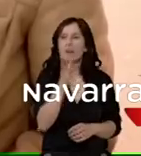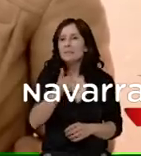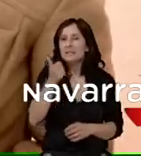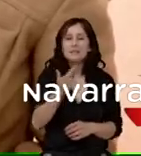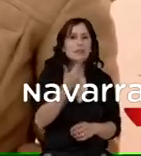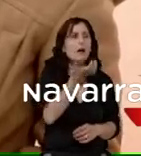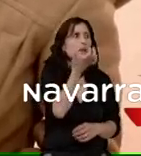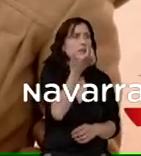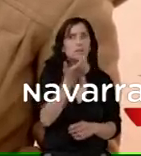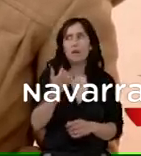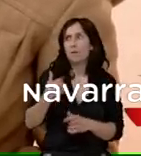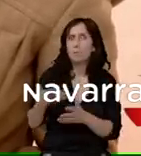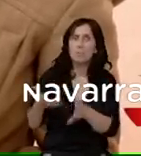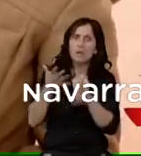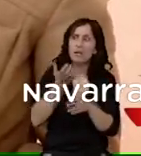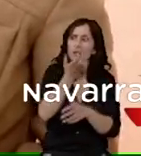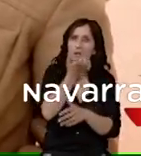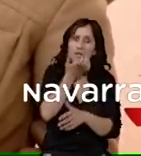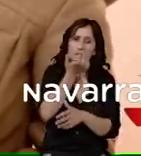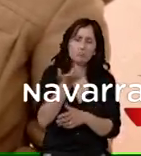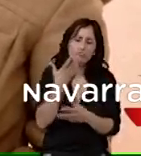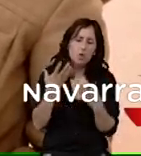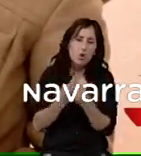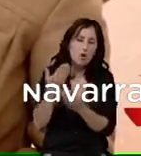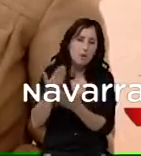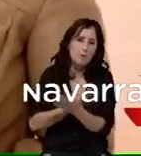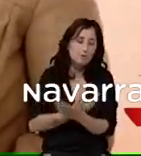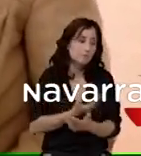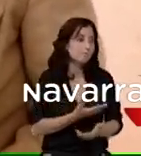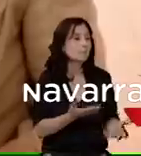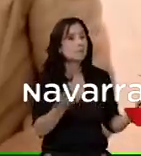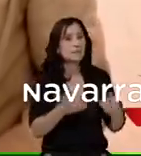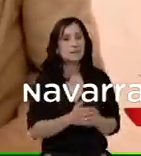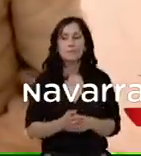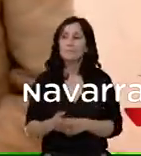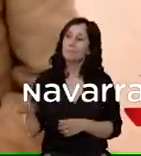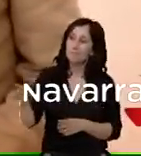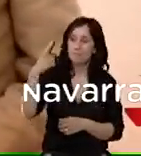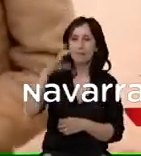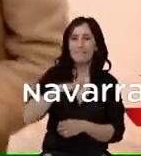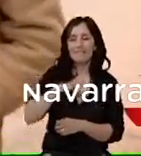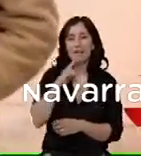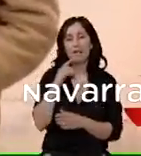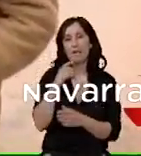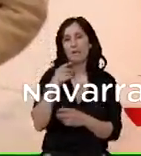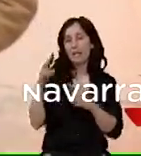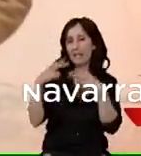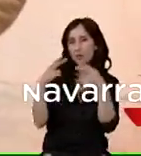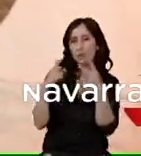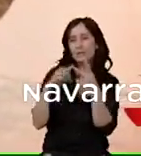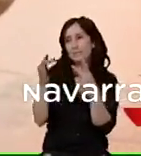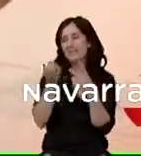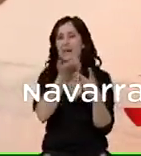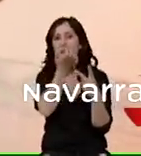nada más. Ah, me encantan las alcachofas, con un poco de jamón. Hombre. Pues nada, venga, vete al campo a cogerme unas lechugas y unas